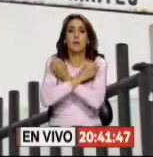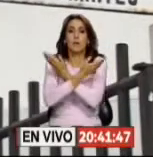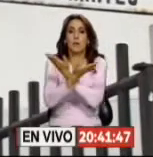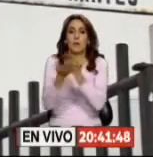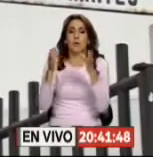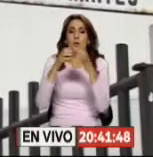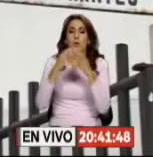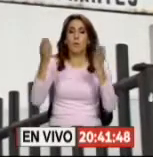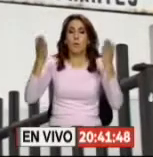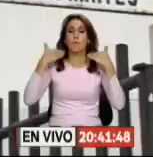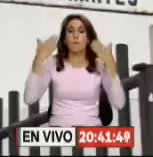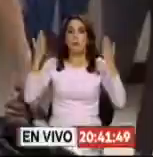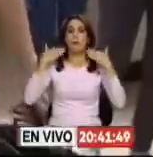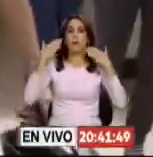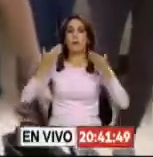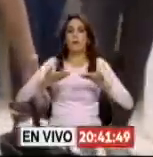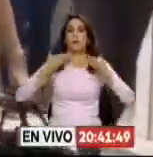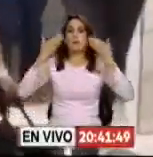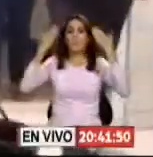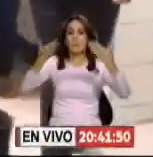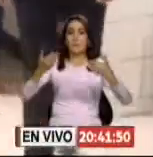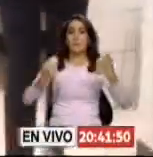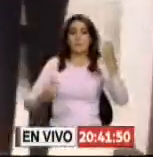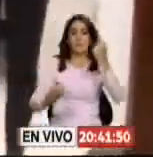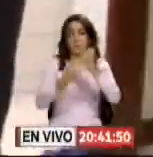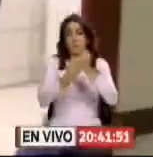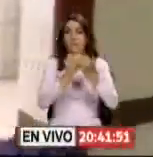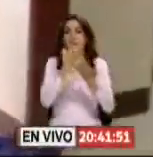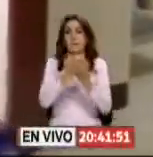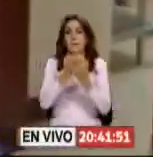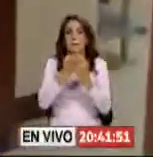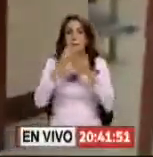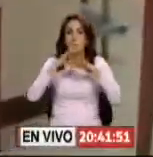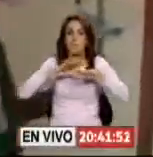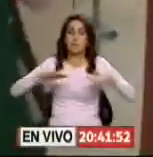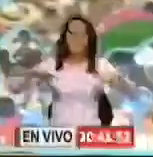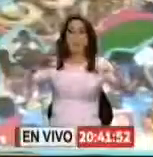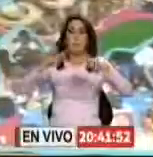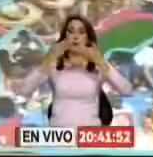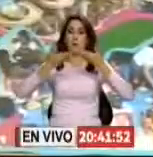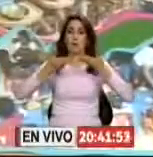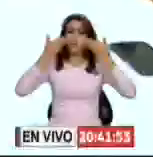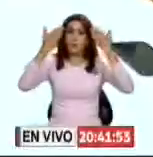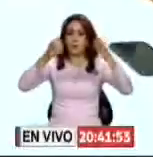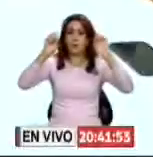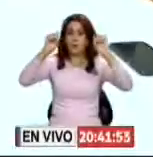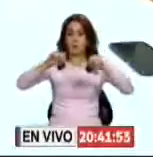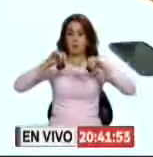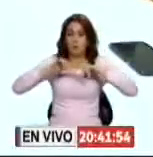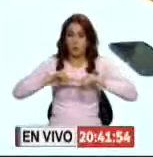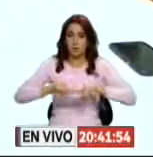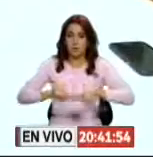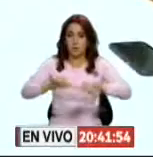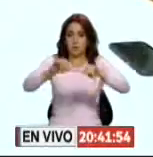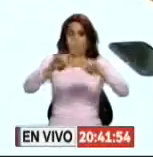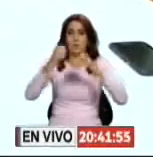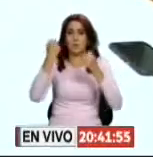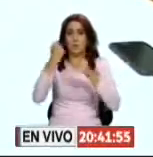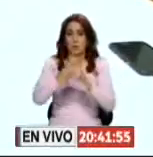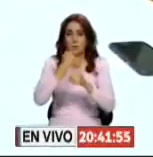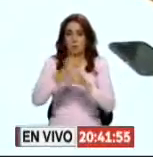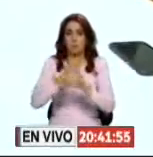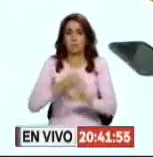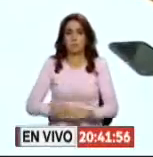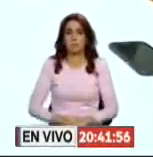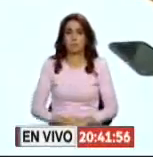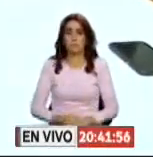de Guayaquil, para dar a conocer el respaldo económico que el gobierno entregará para que continúen con su labor. Me enteré que